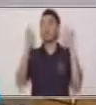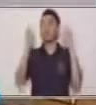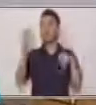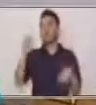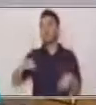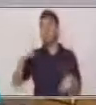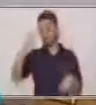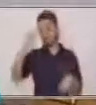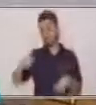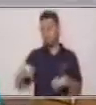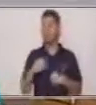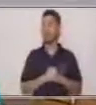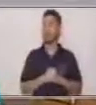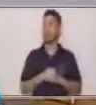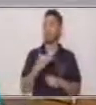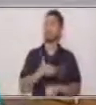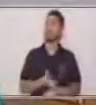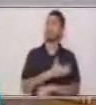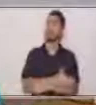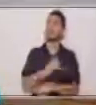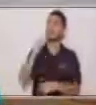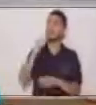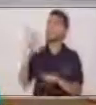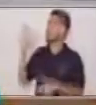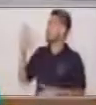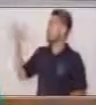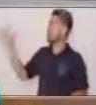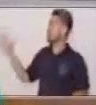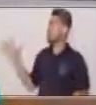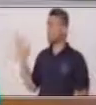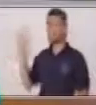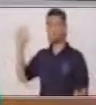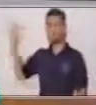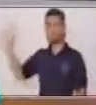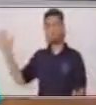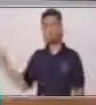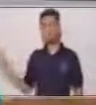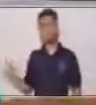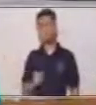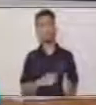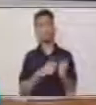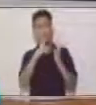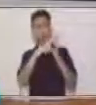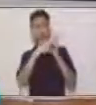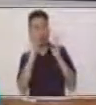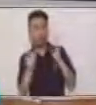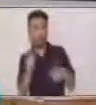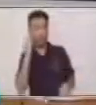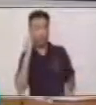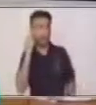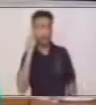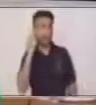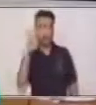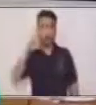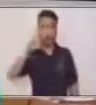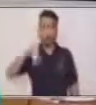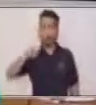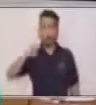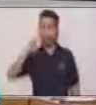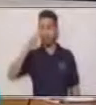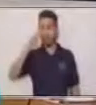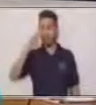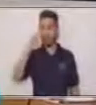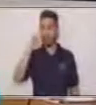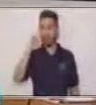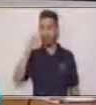hoy. Previo a eso te voy a pedir que observes todas estas figuras que yo tengo acá. Seguramente tú las conoces y las mencionamos en la cancioncita